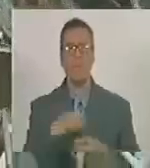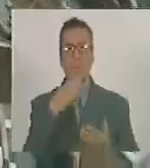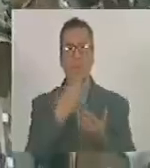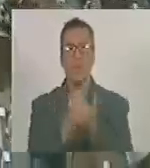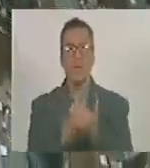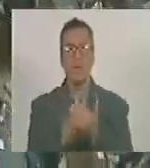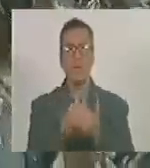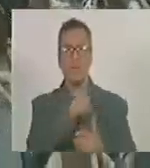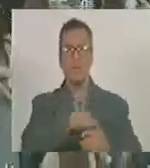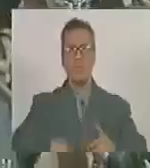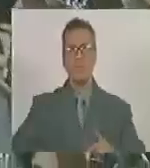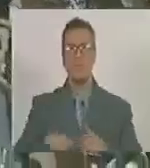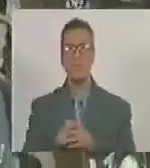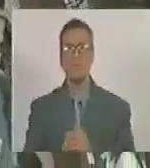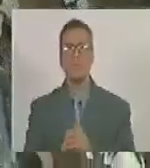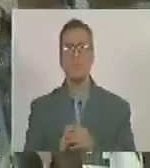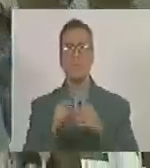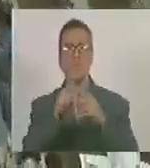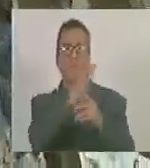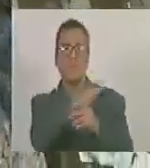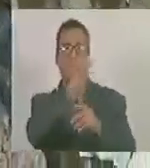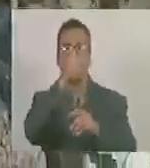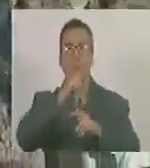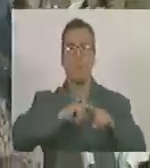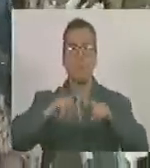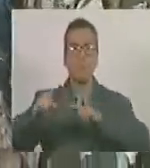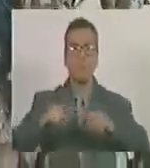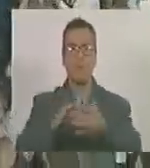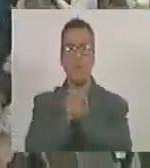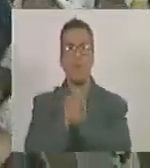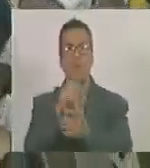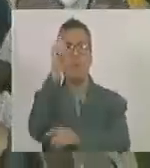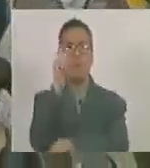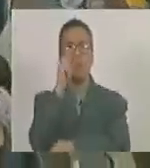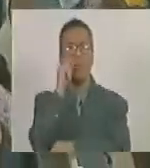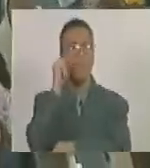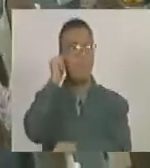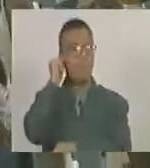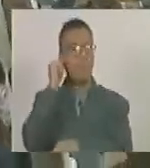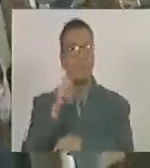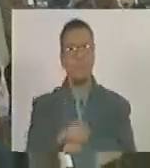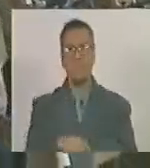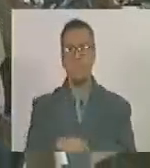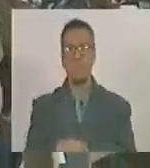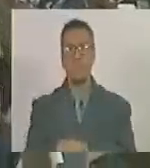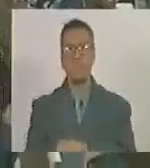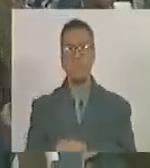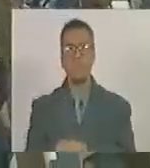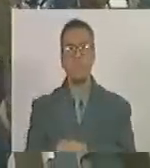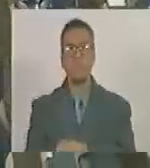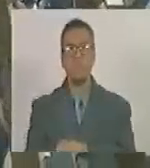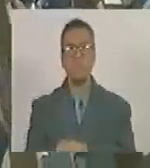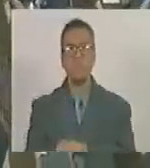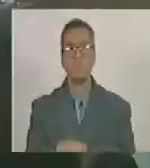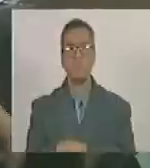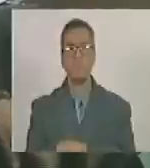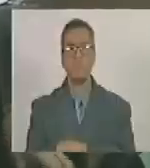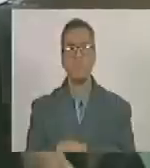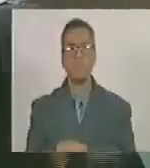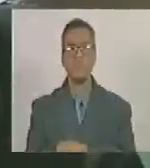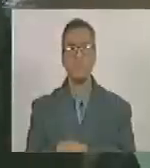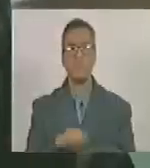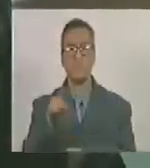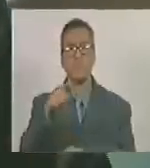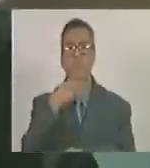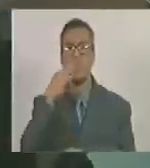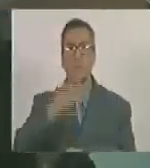Gracias, presidente, junta directiva, colegas diputados y diputadas. Uno de